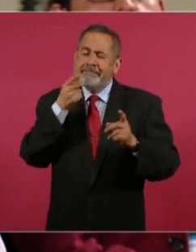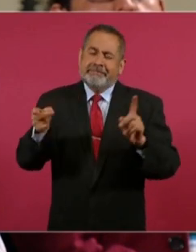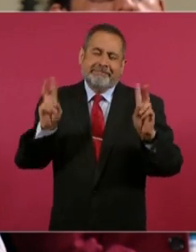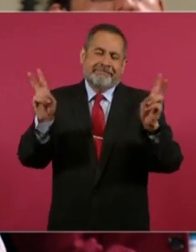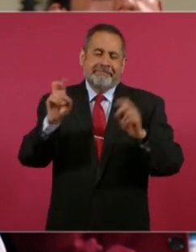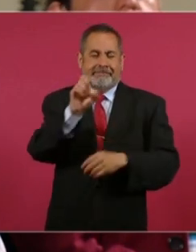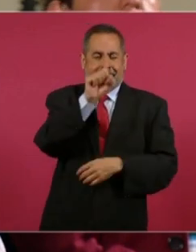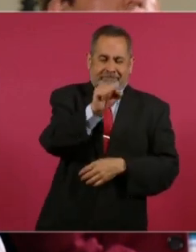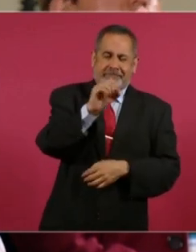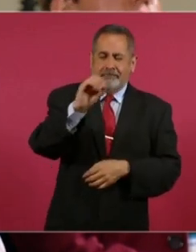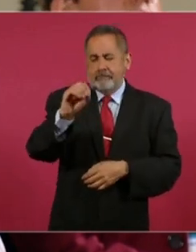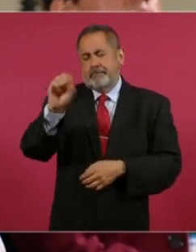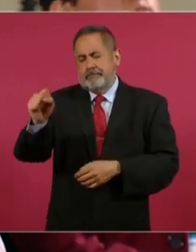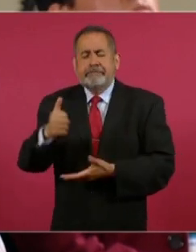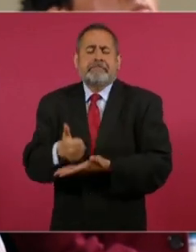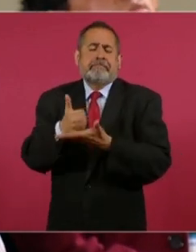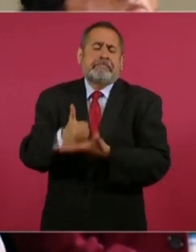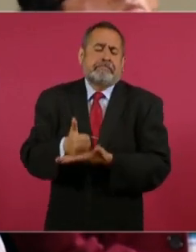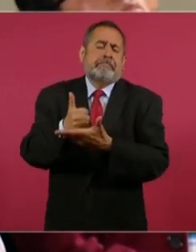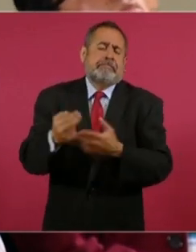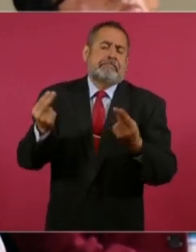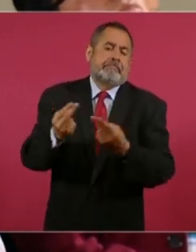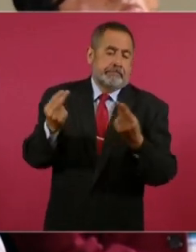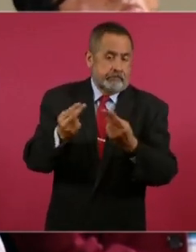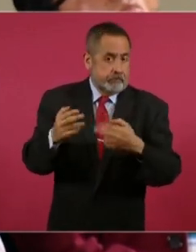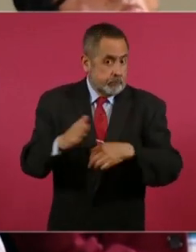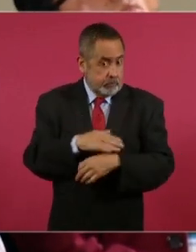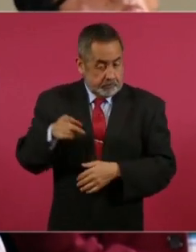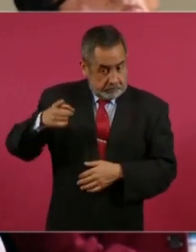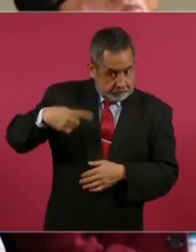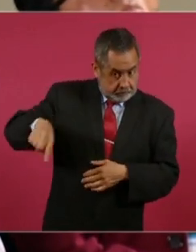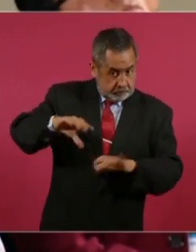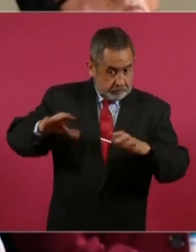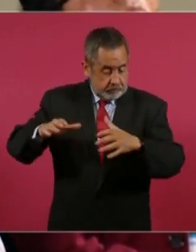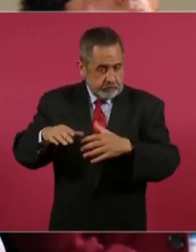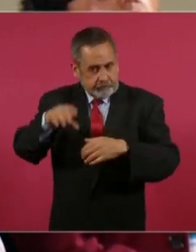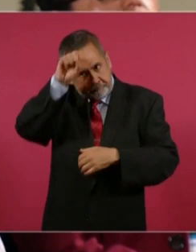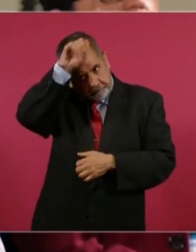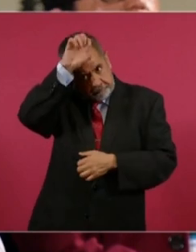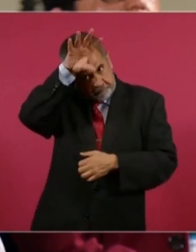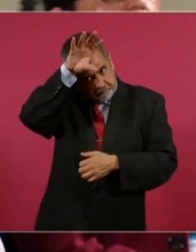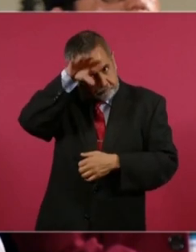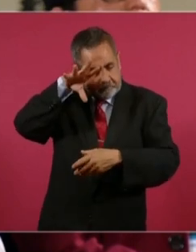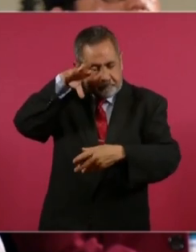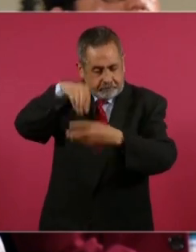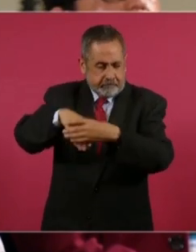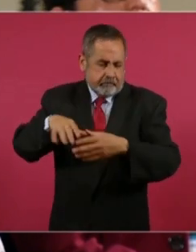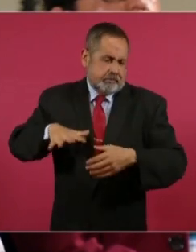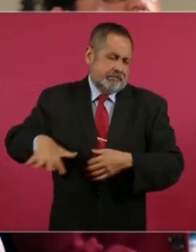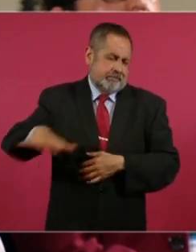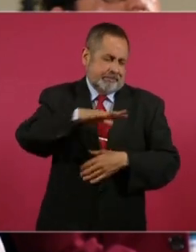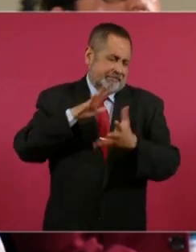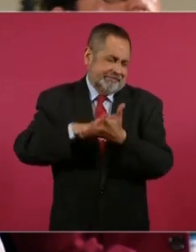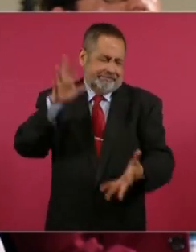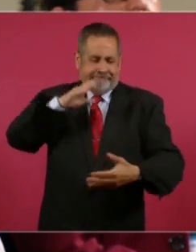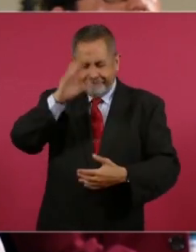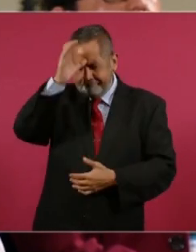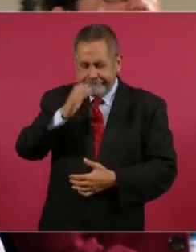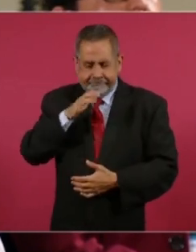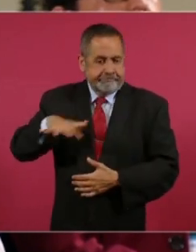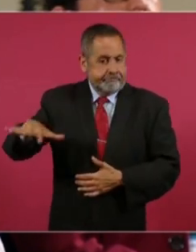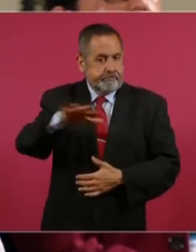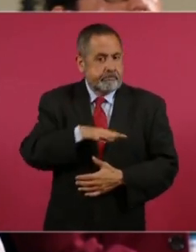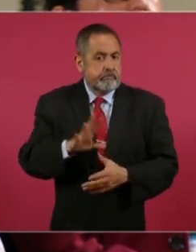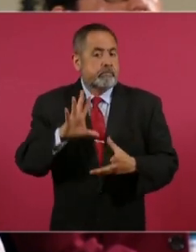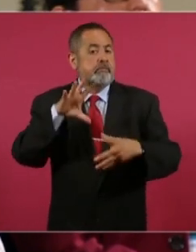llamado, porque bueno, pues su actividad está vinculada completamente con la minería, como gran parte de Coahuila, y en este caso